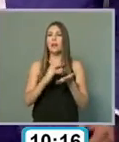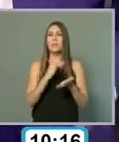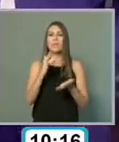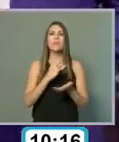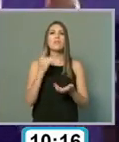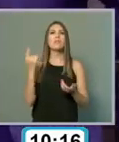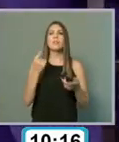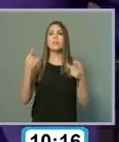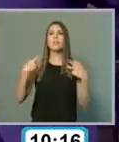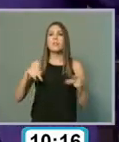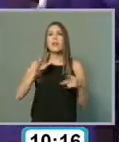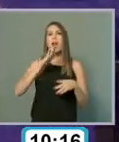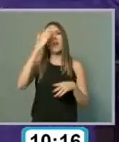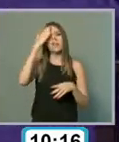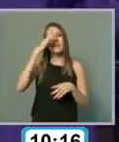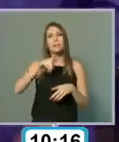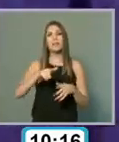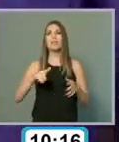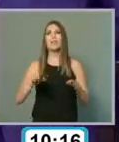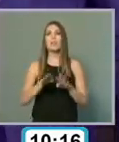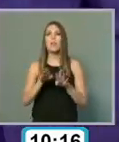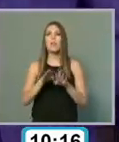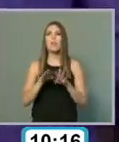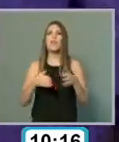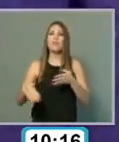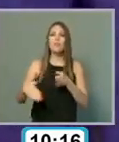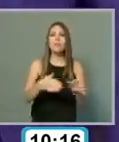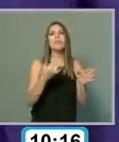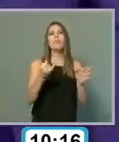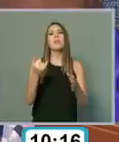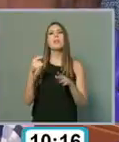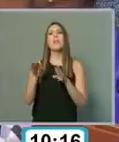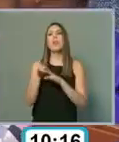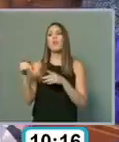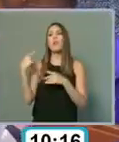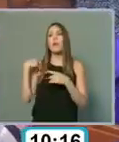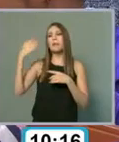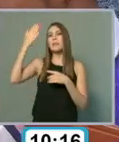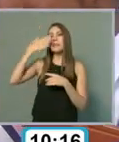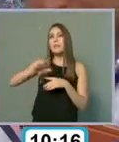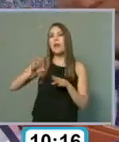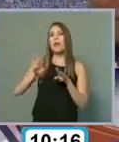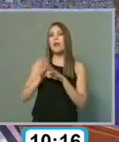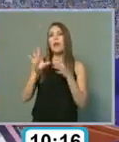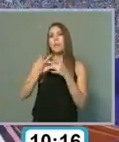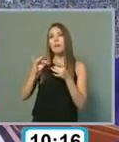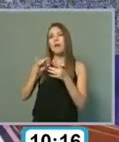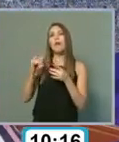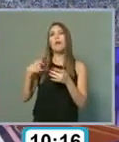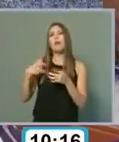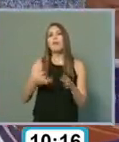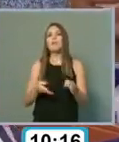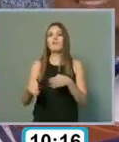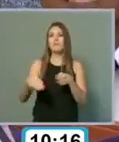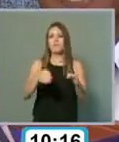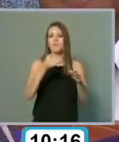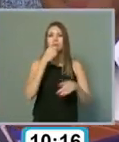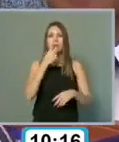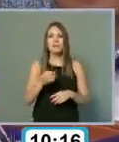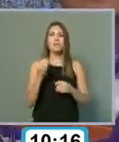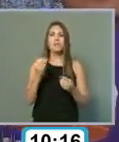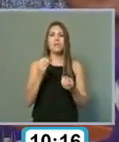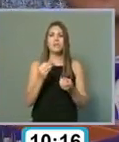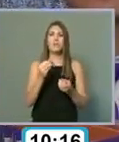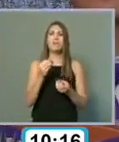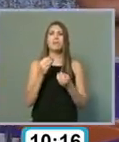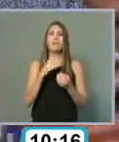pues que ya sabe de este camino. Ajá. Y dejándonos guiar también. Eso es importante, que se dejen guiar dentro de este género que es el regional mexicano, que es muy bonito. Y bueno,